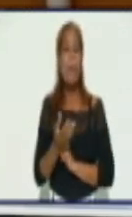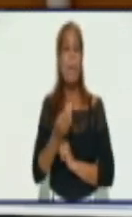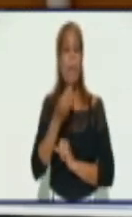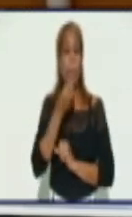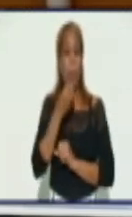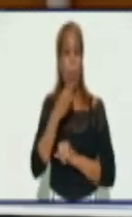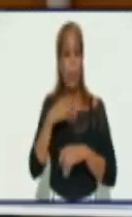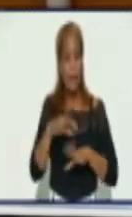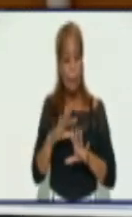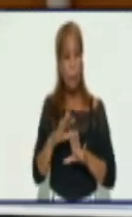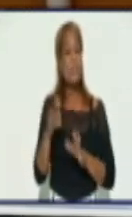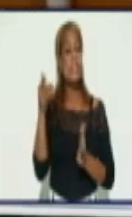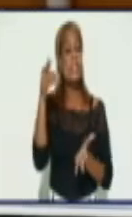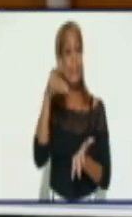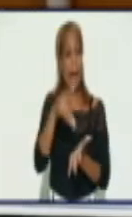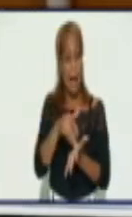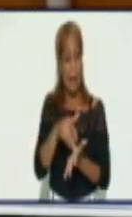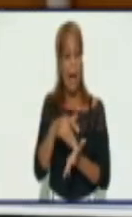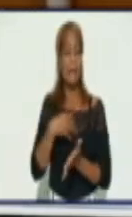que podemos llegar